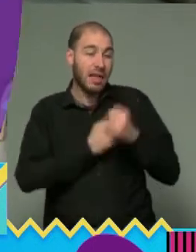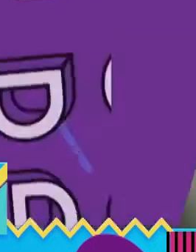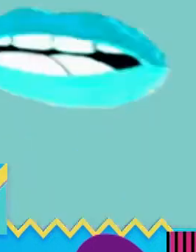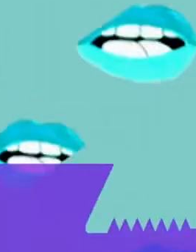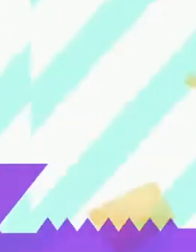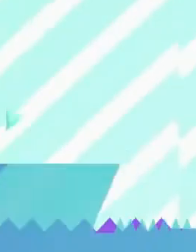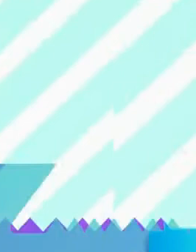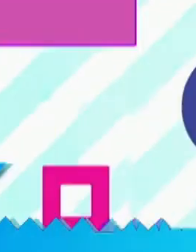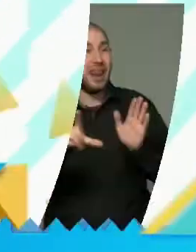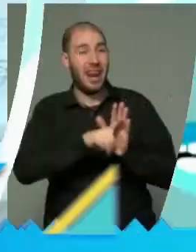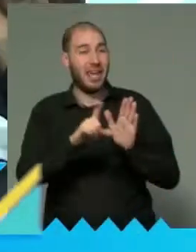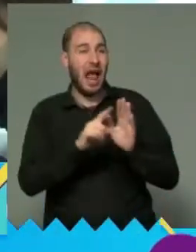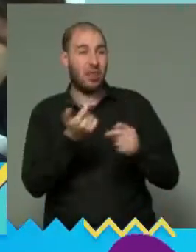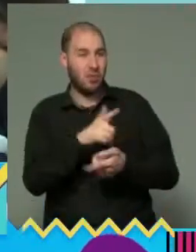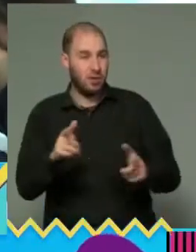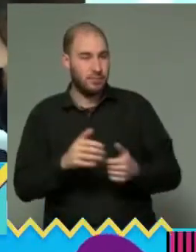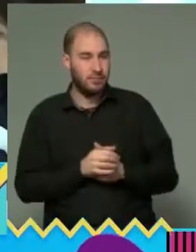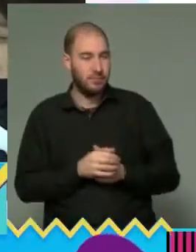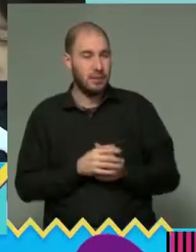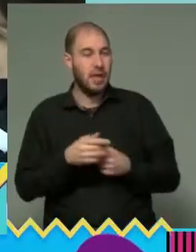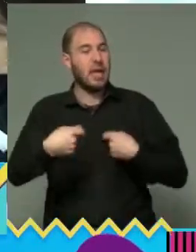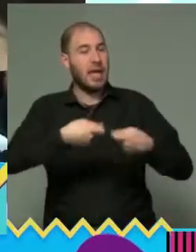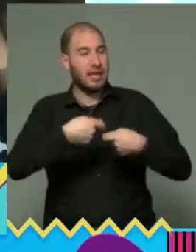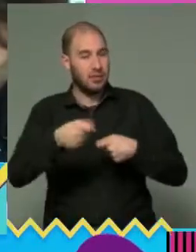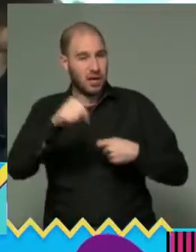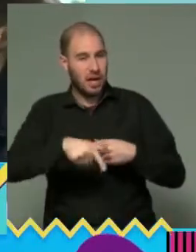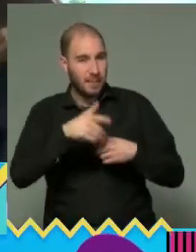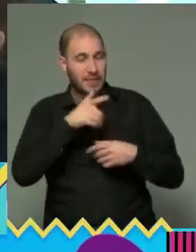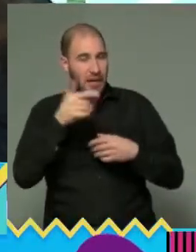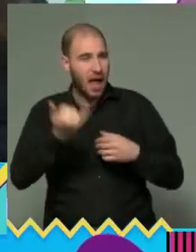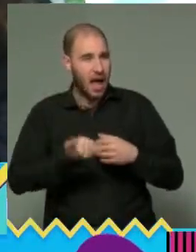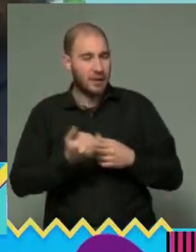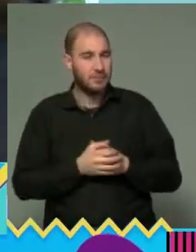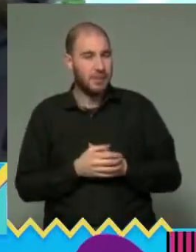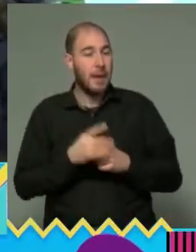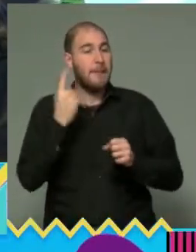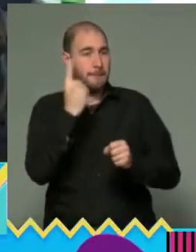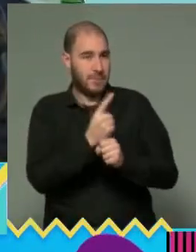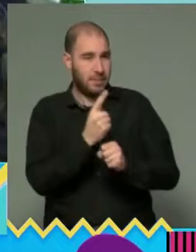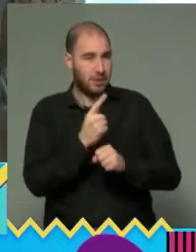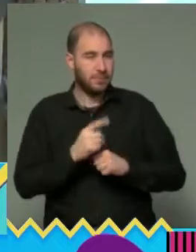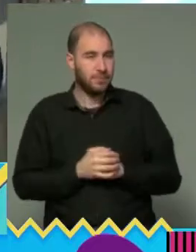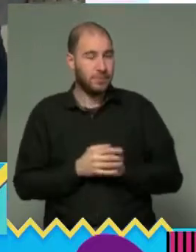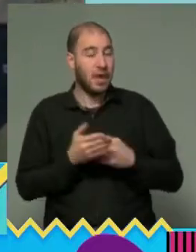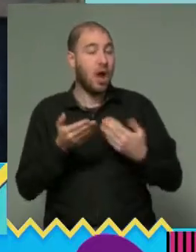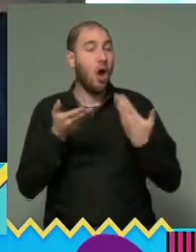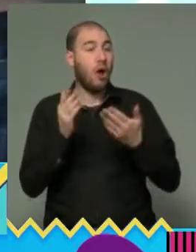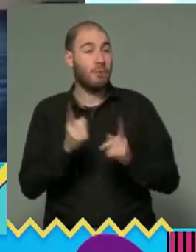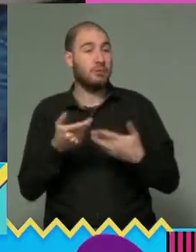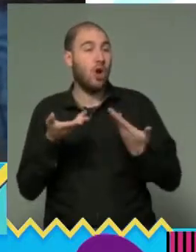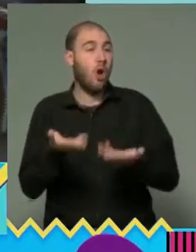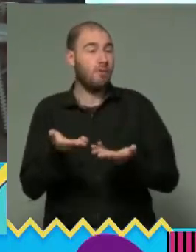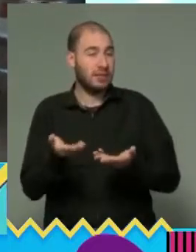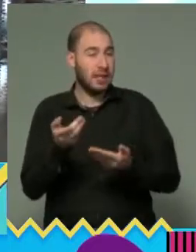tenía de manera legal. En esta gestión creemos que la ha tenido de hecho. En primer lugar, poner a disposición del docente